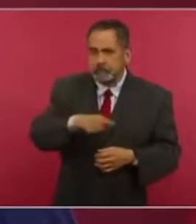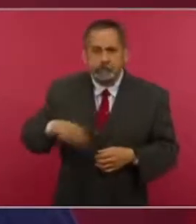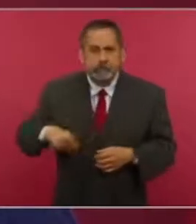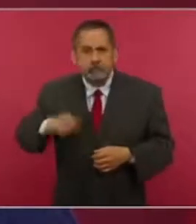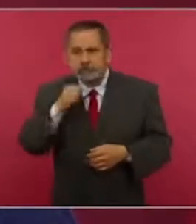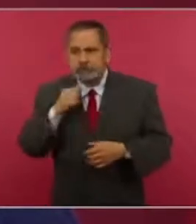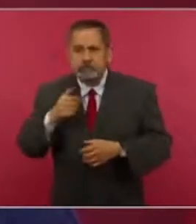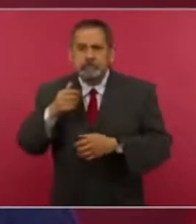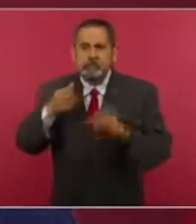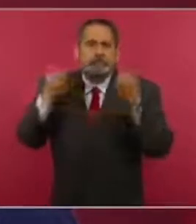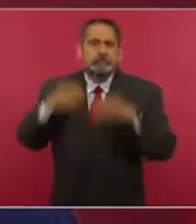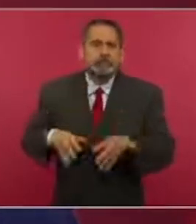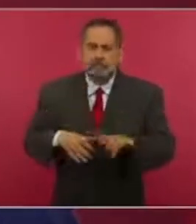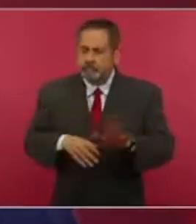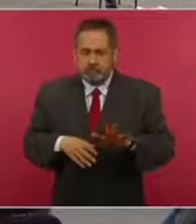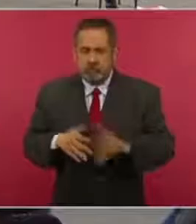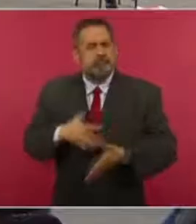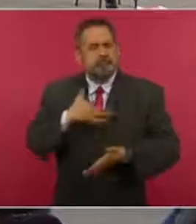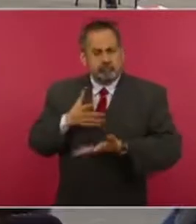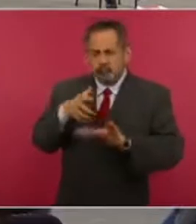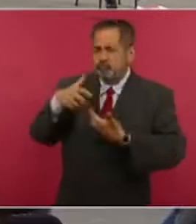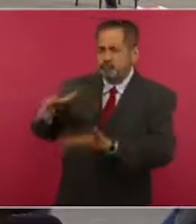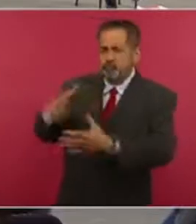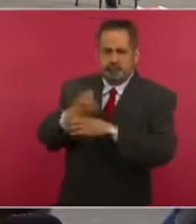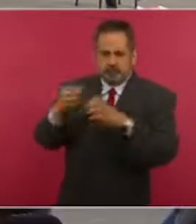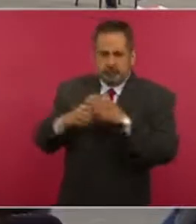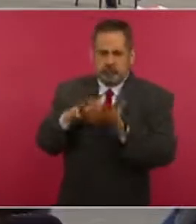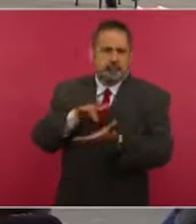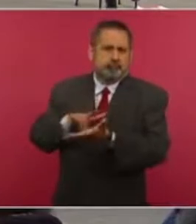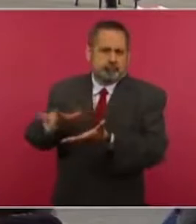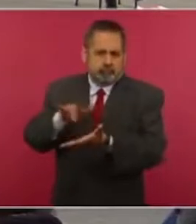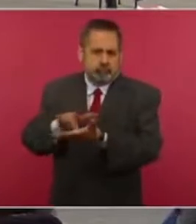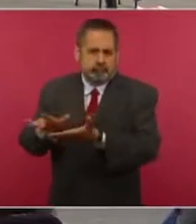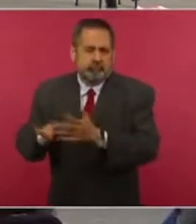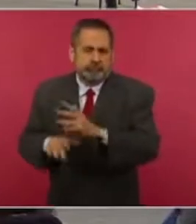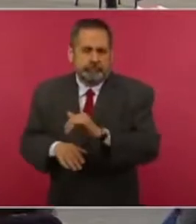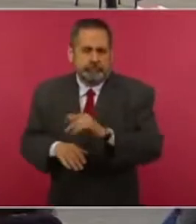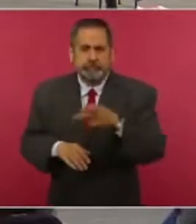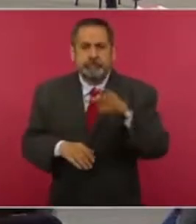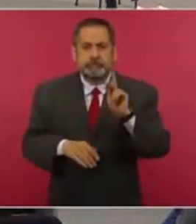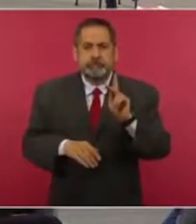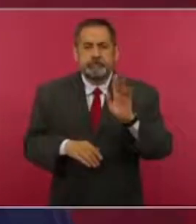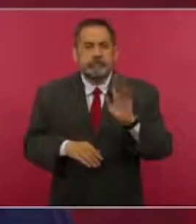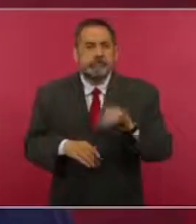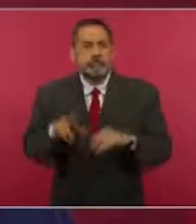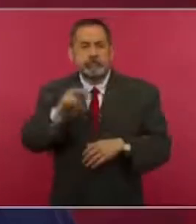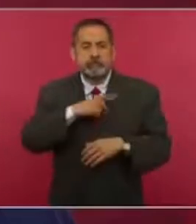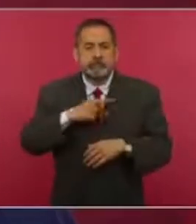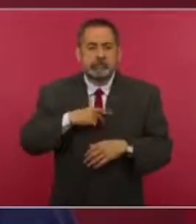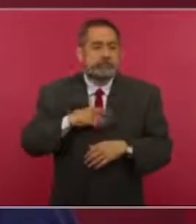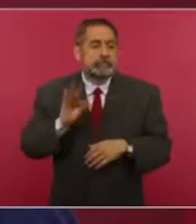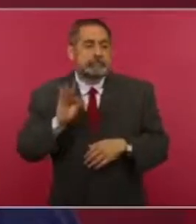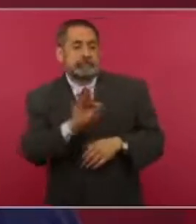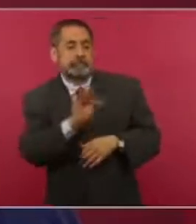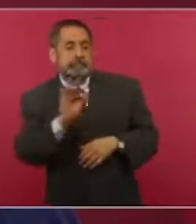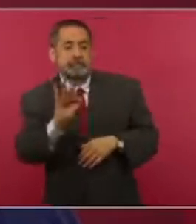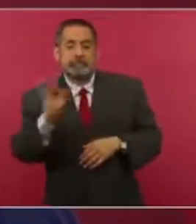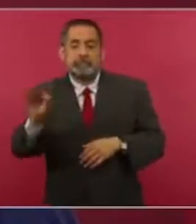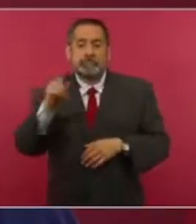y apoyar de manera humanitaria, pero no azuzar.